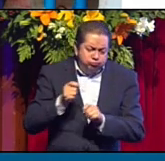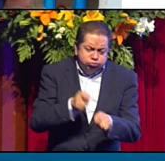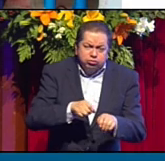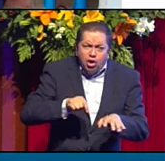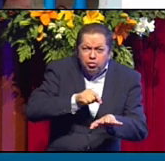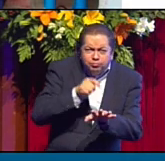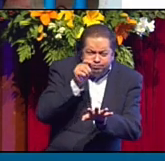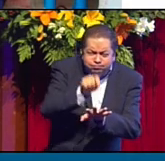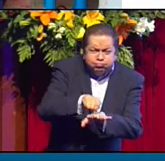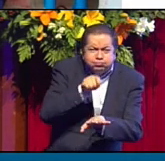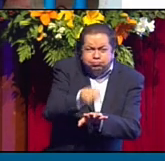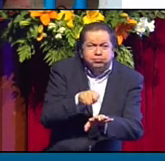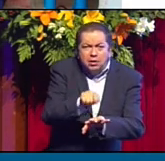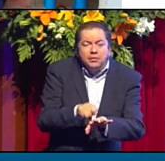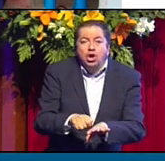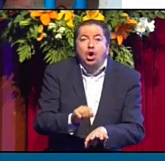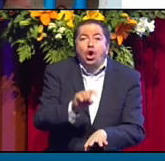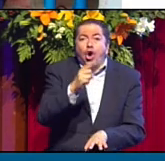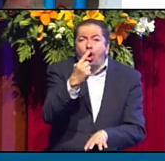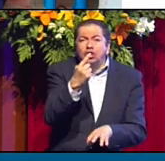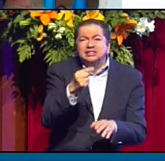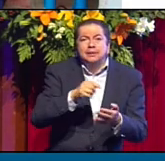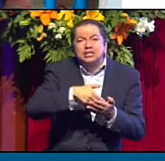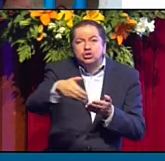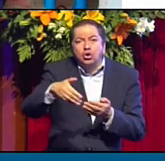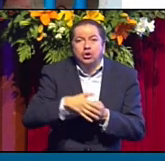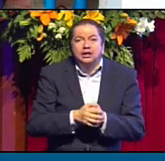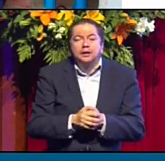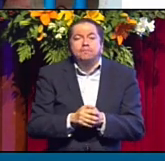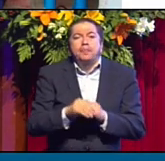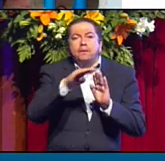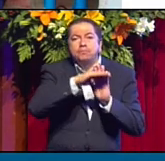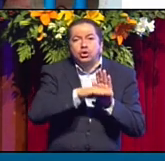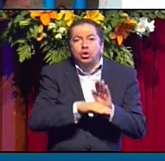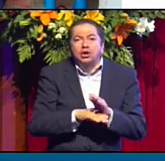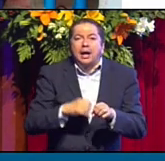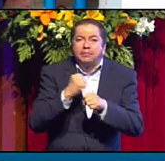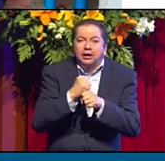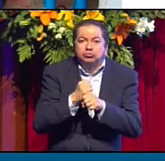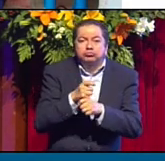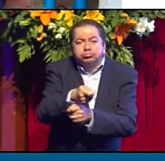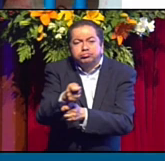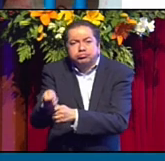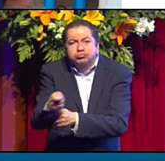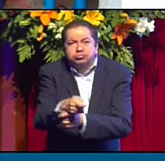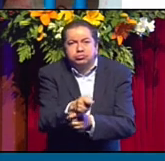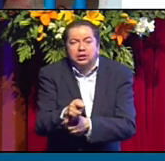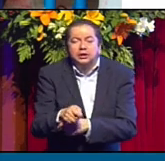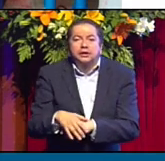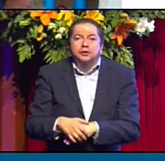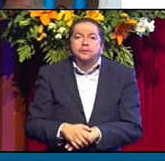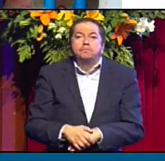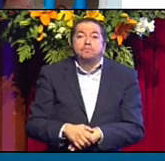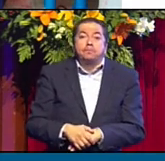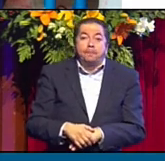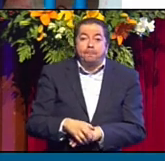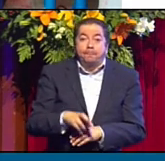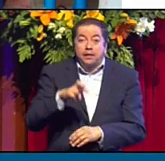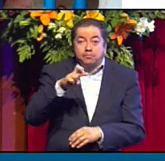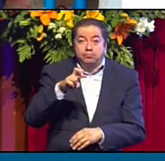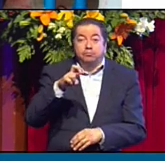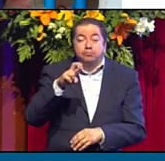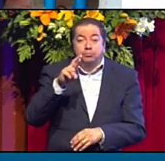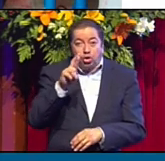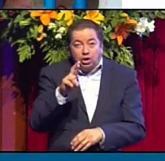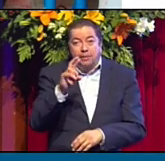degradados, 10 beneficiados, más de 11 millones de pesos. Programa de horas menores de riego, el PROM, que es Programa